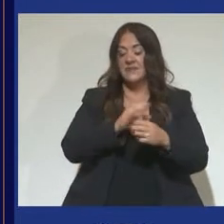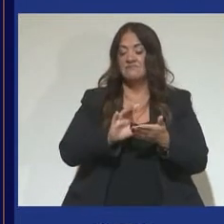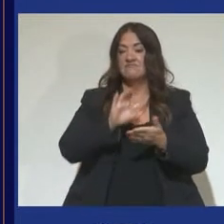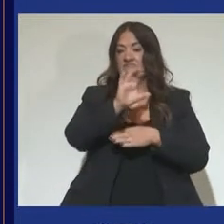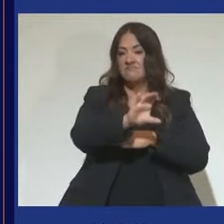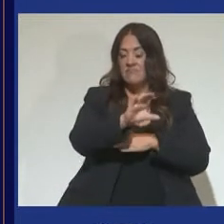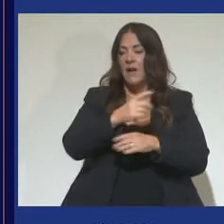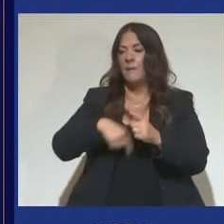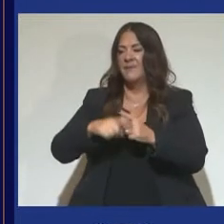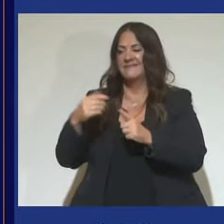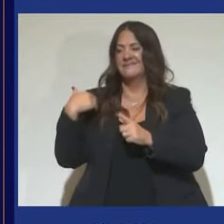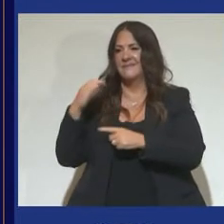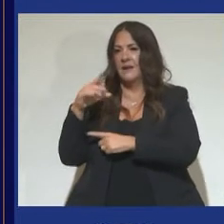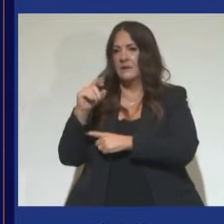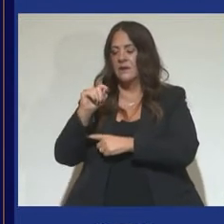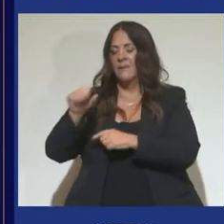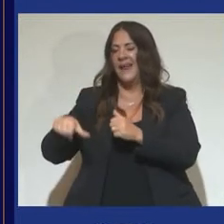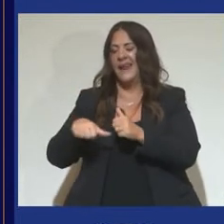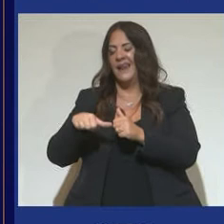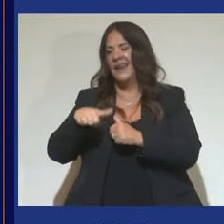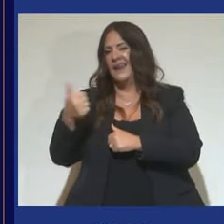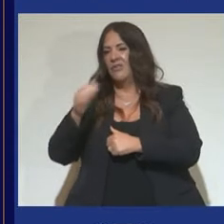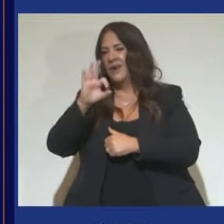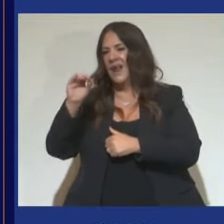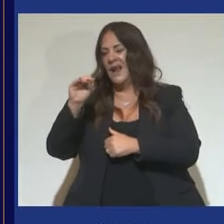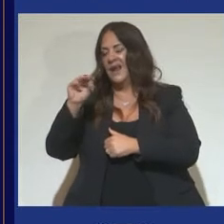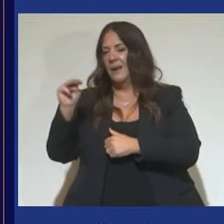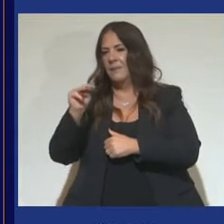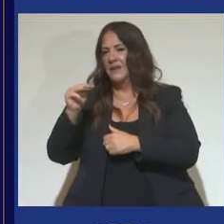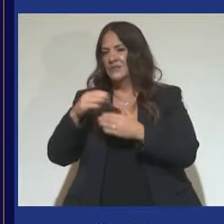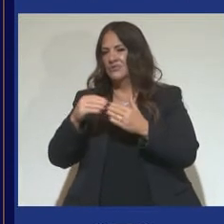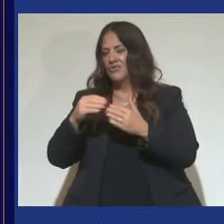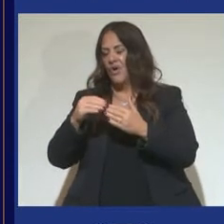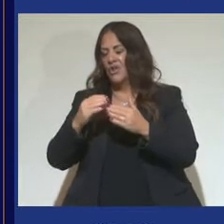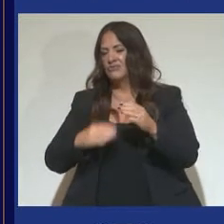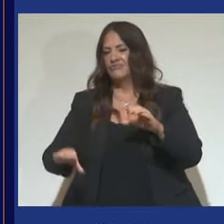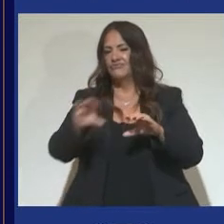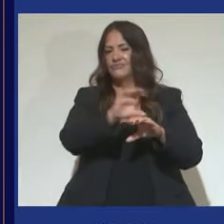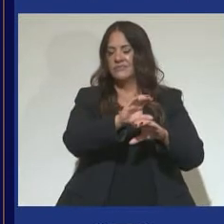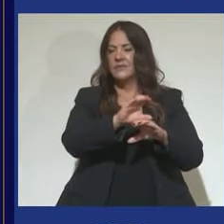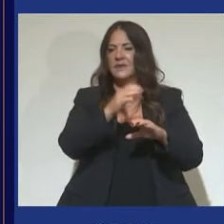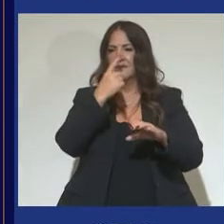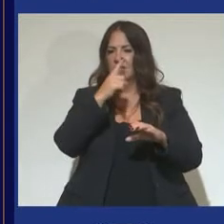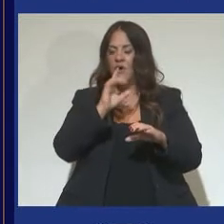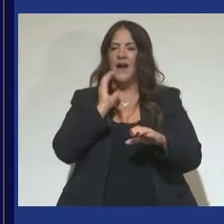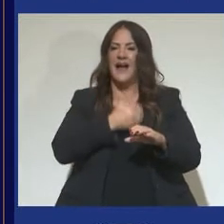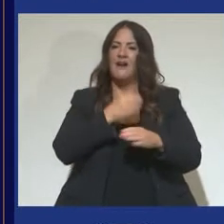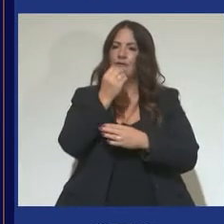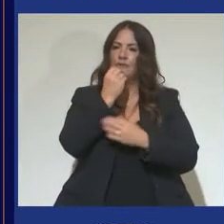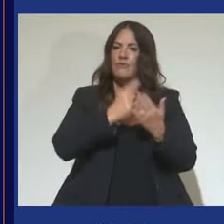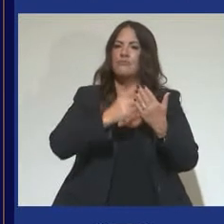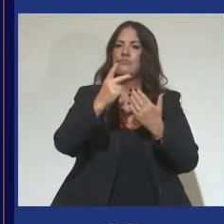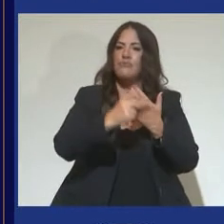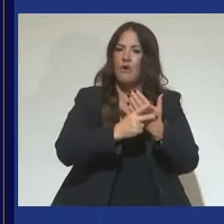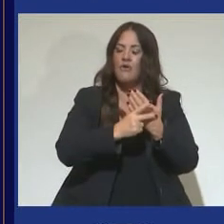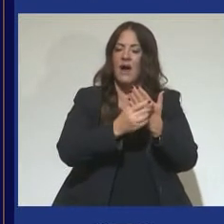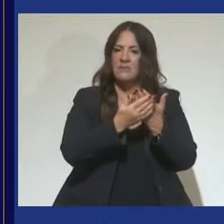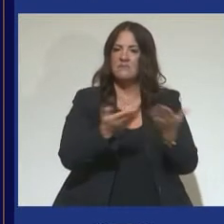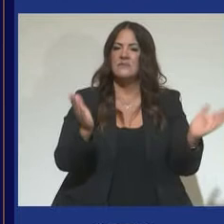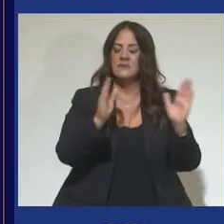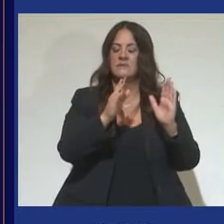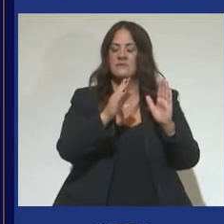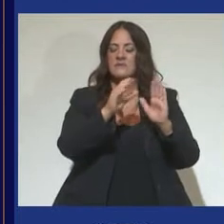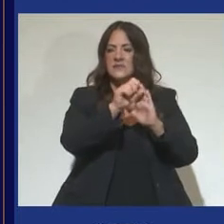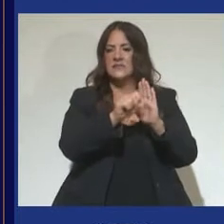y en octubre 82 90 otros 90 millones de dólares y eso empezó a salir y esos 90 millones dólares que es un